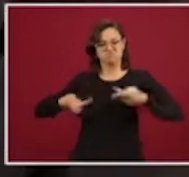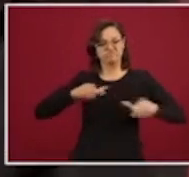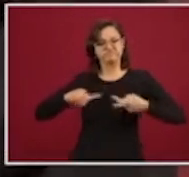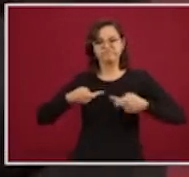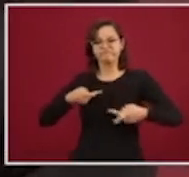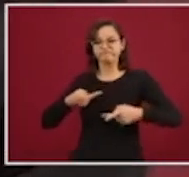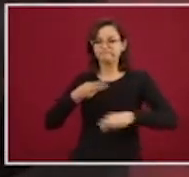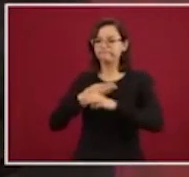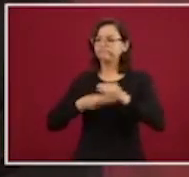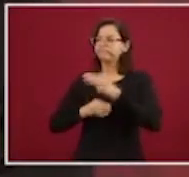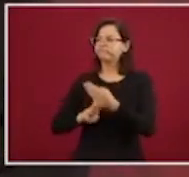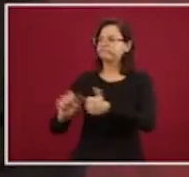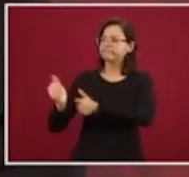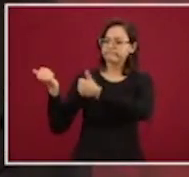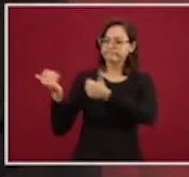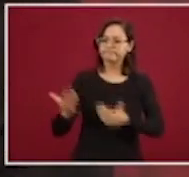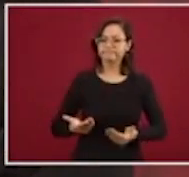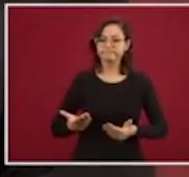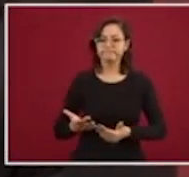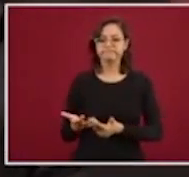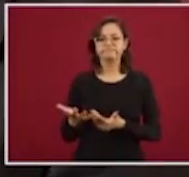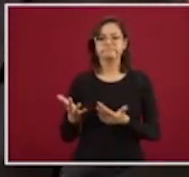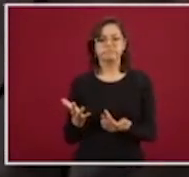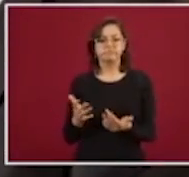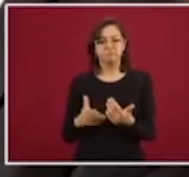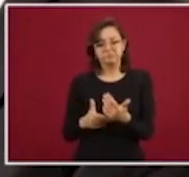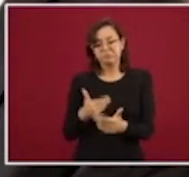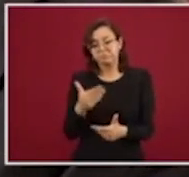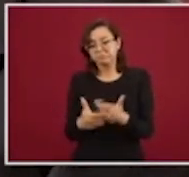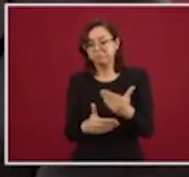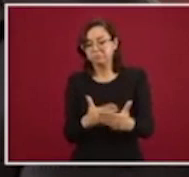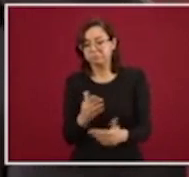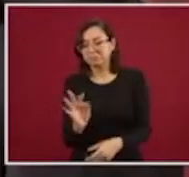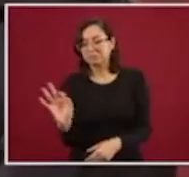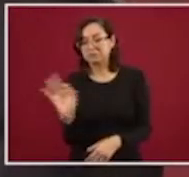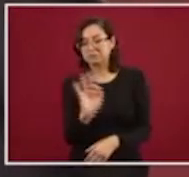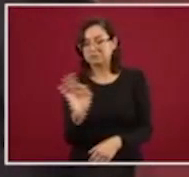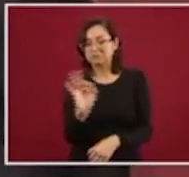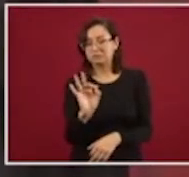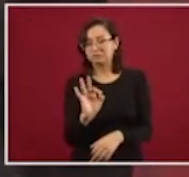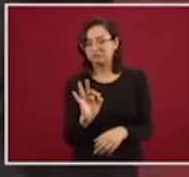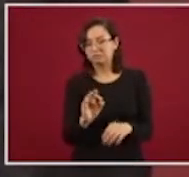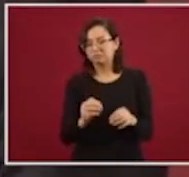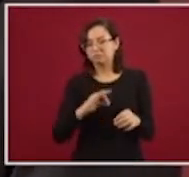para la posibilidad de que se